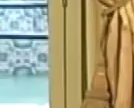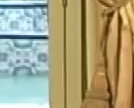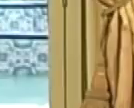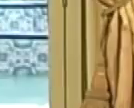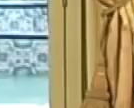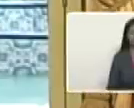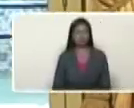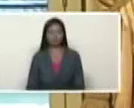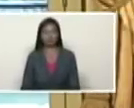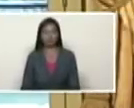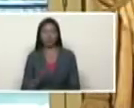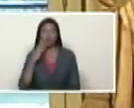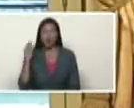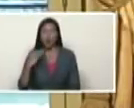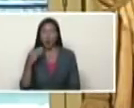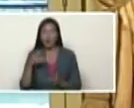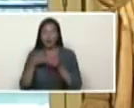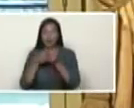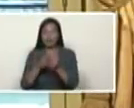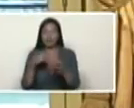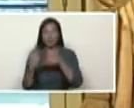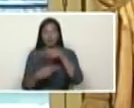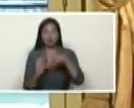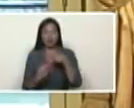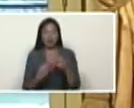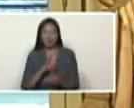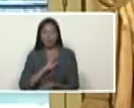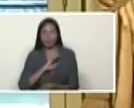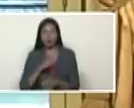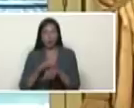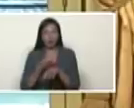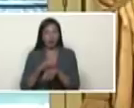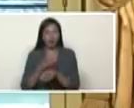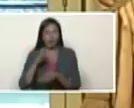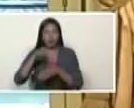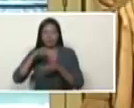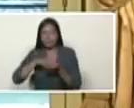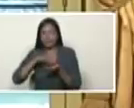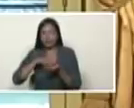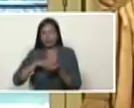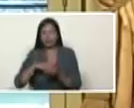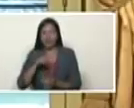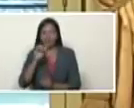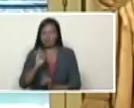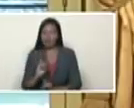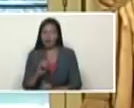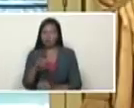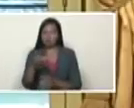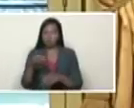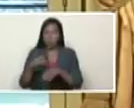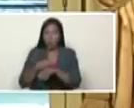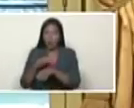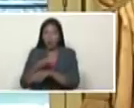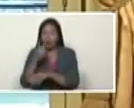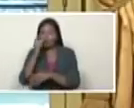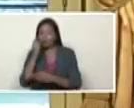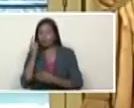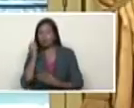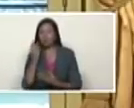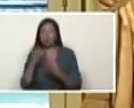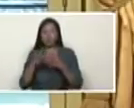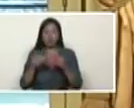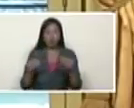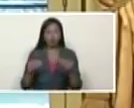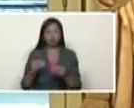revolucionario, Héctor Rodríguez, gobernador del estado Miranda. Ahí están nuestros gobernadores y nuestras